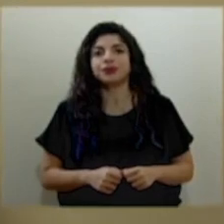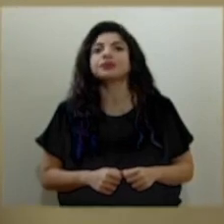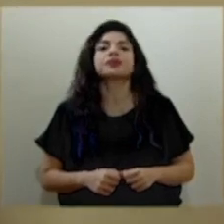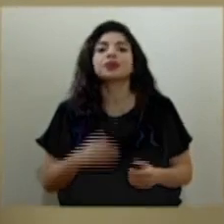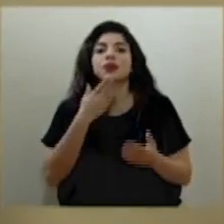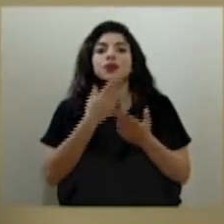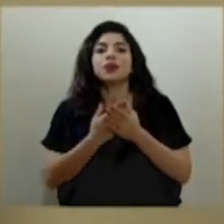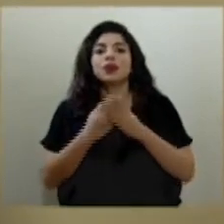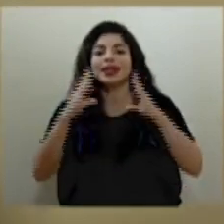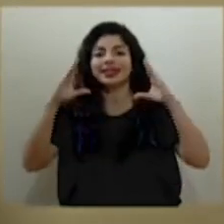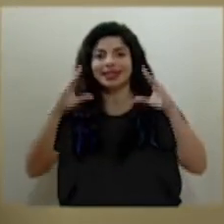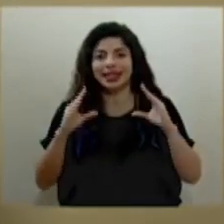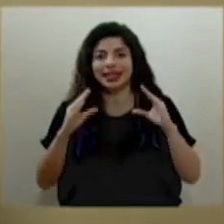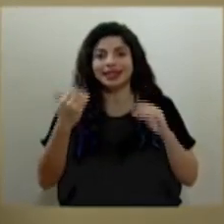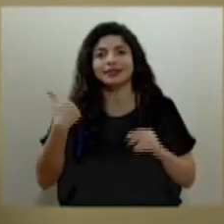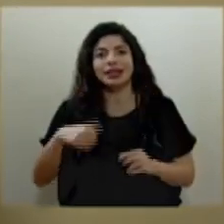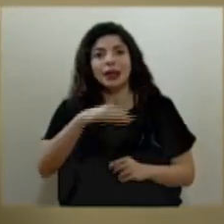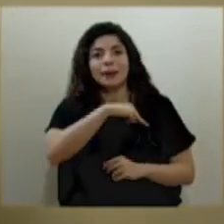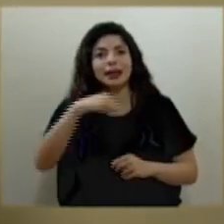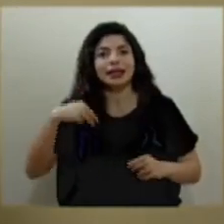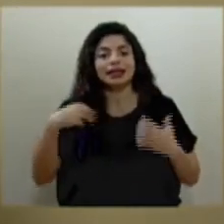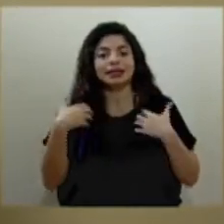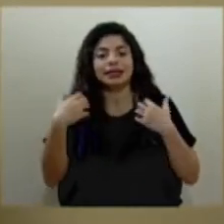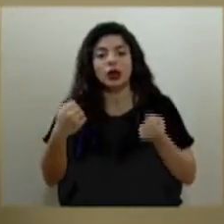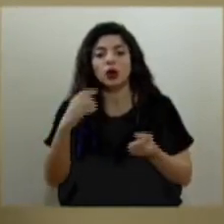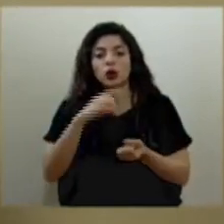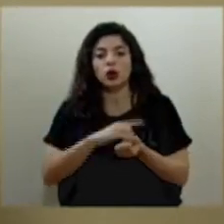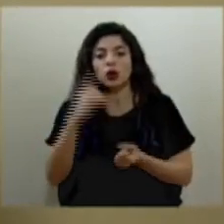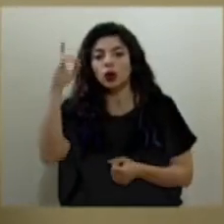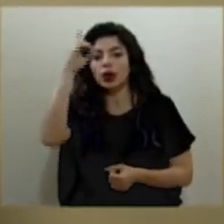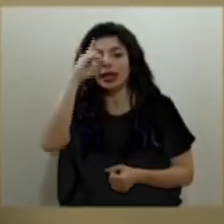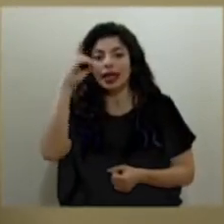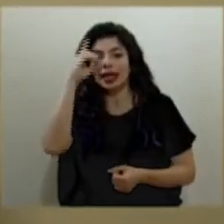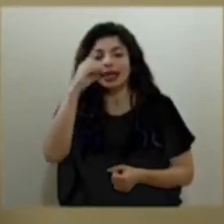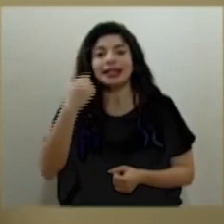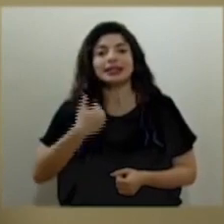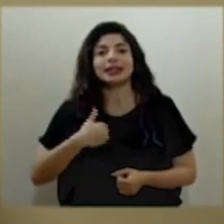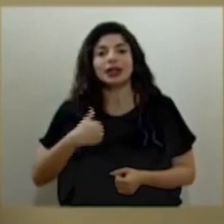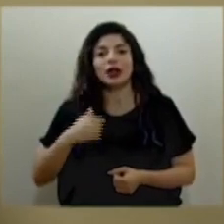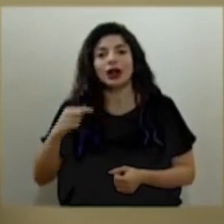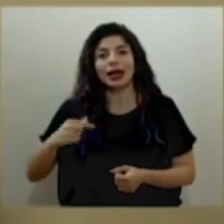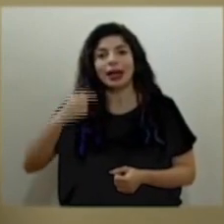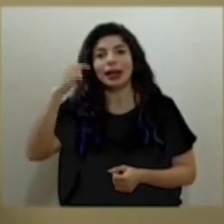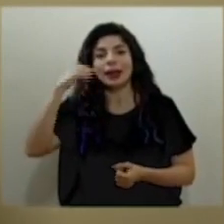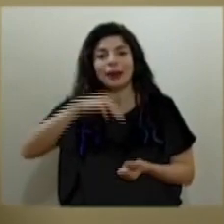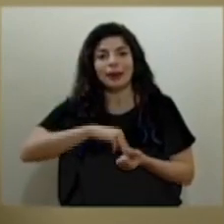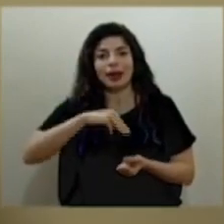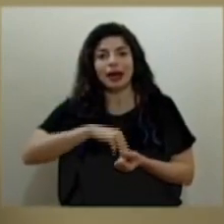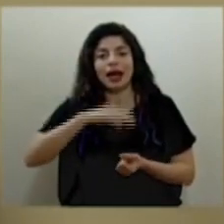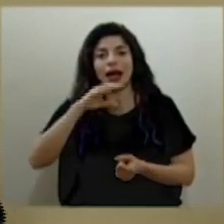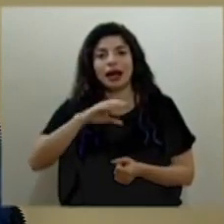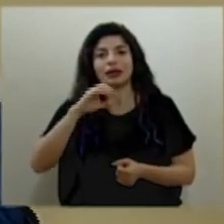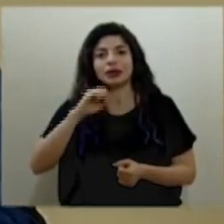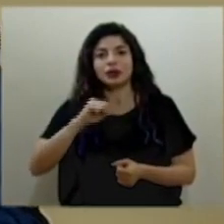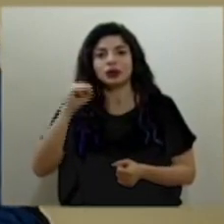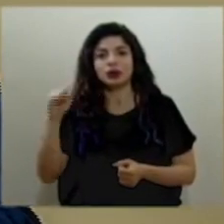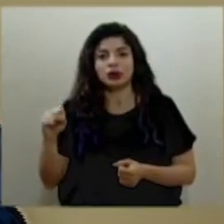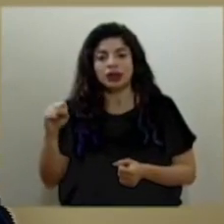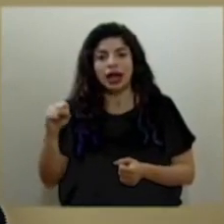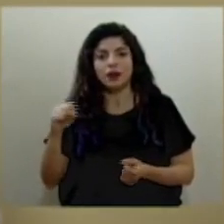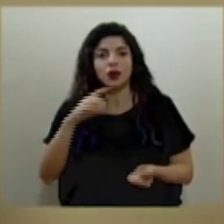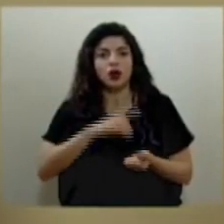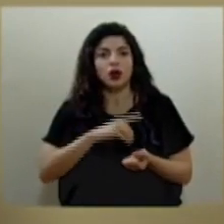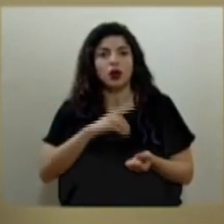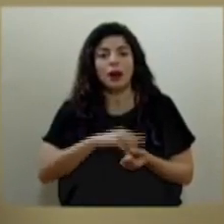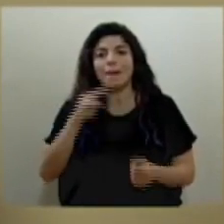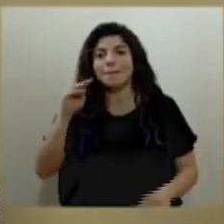Muy buenas tardes, señor ministro de Salud, doctor Daniel Salas, señor gerente médico de la Caja Costarricense de Seguro Social,